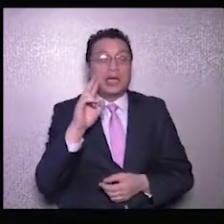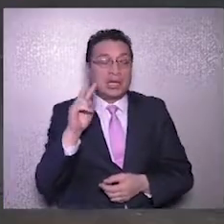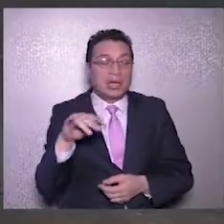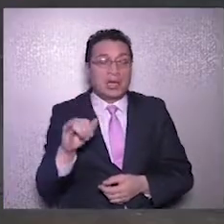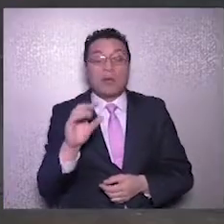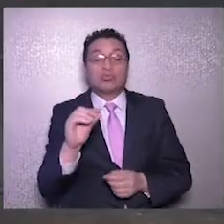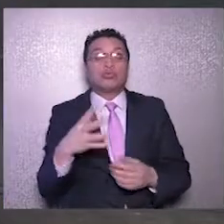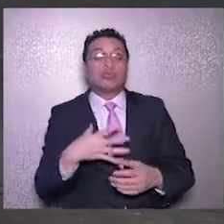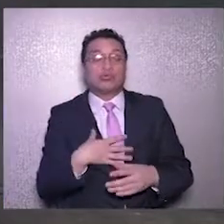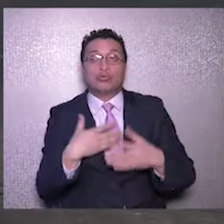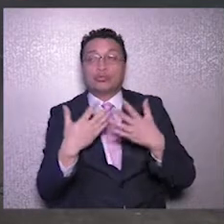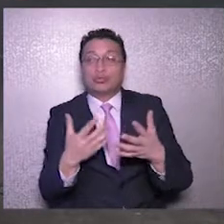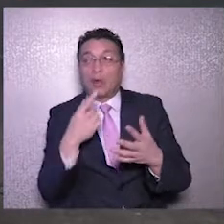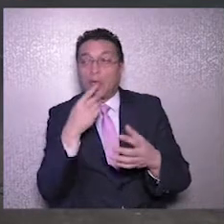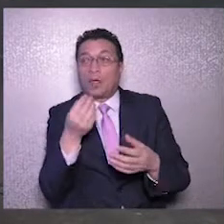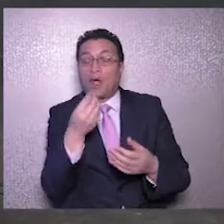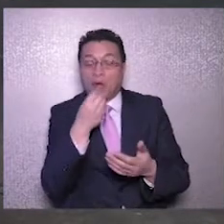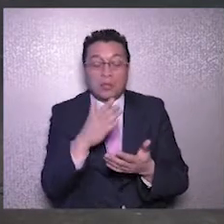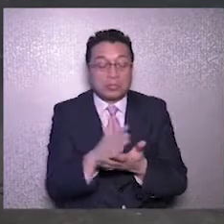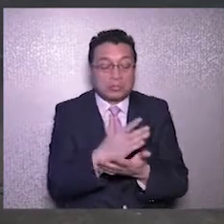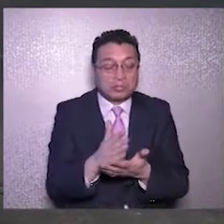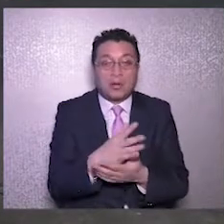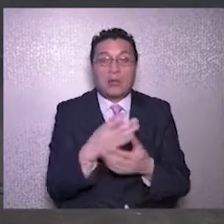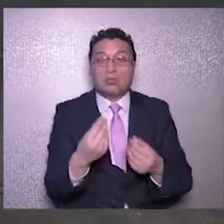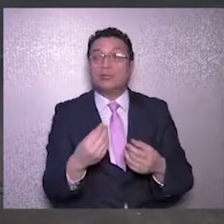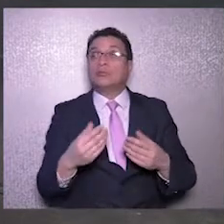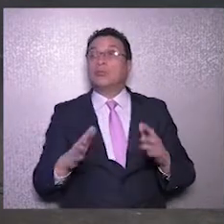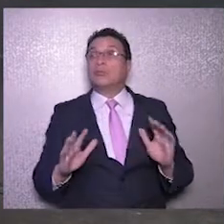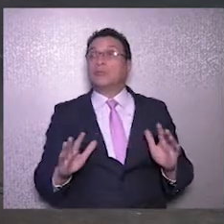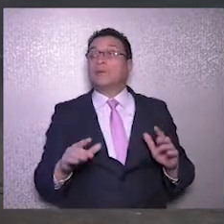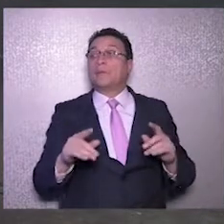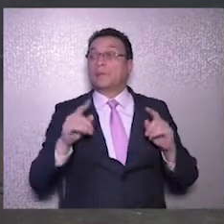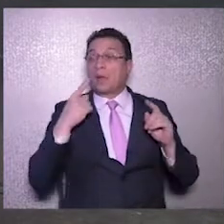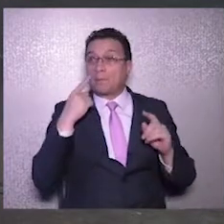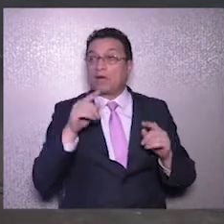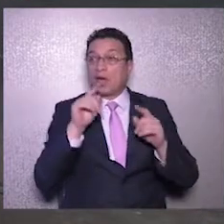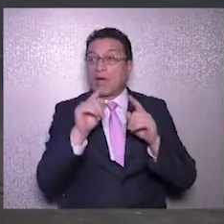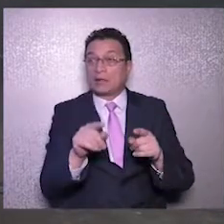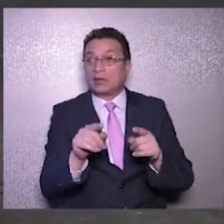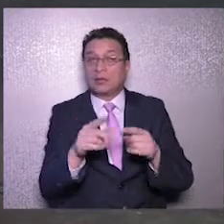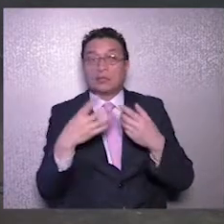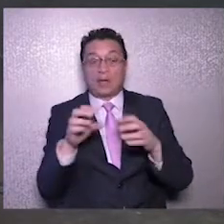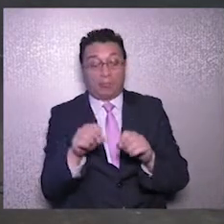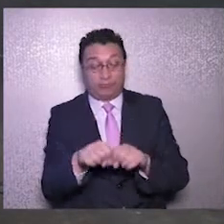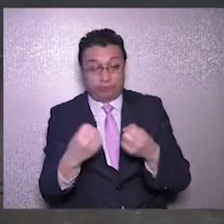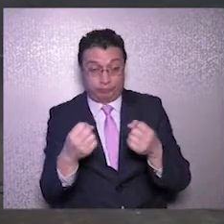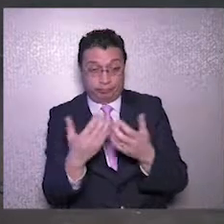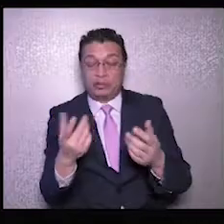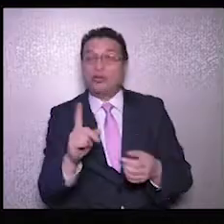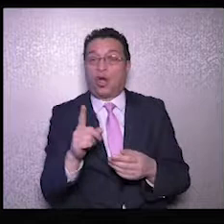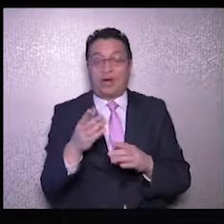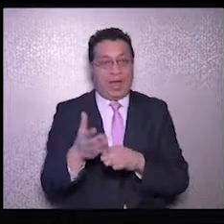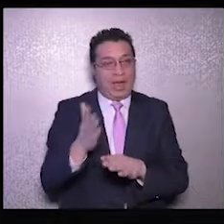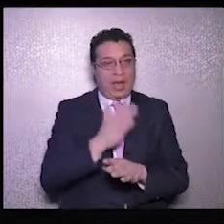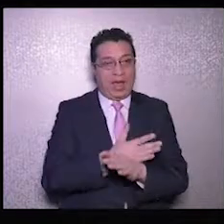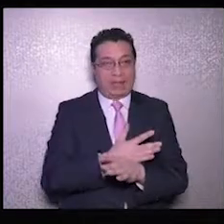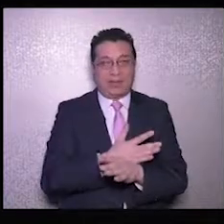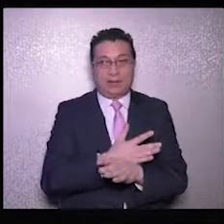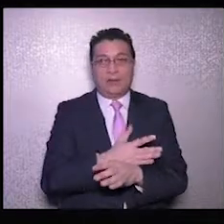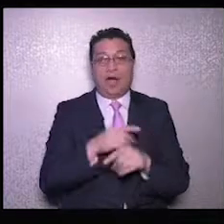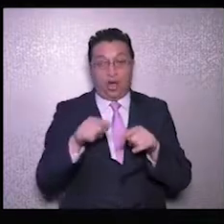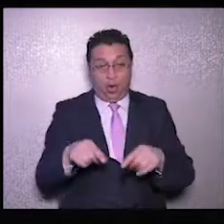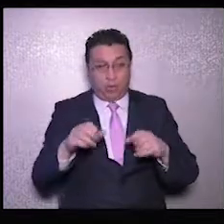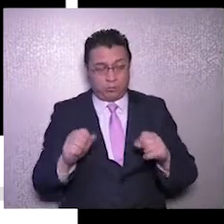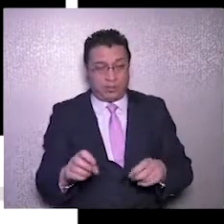poquito de susto, un poquito de cambio de dieta, y no evitamos que el tipo llegue, pero aquí, no cuando la placa ya se le reventó. Y eso lo podemos hacer hoy en